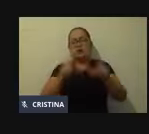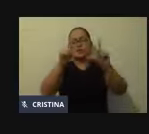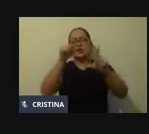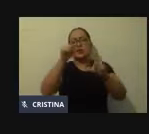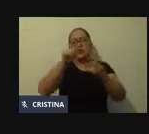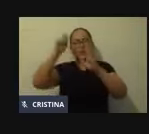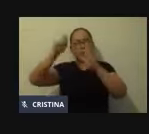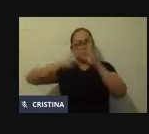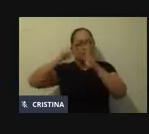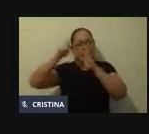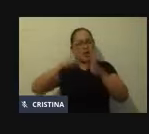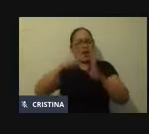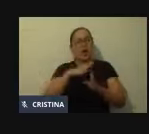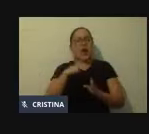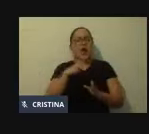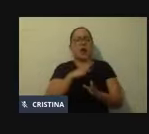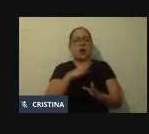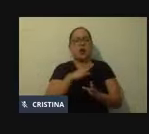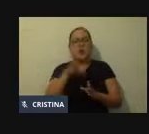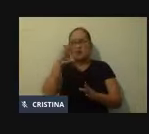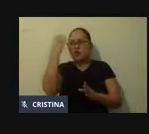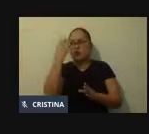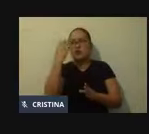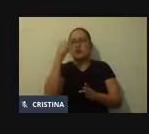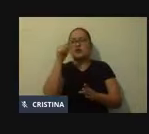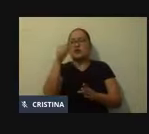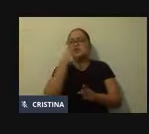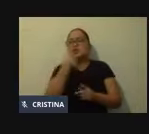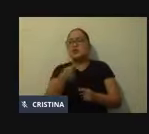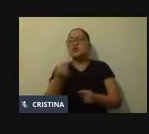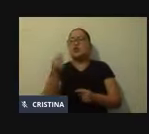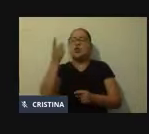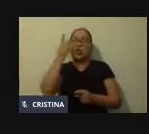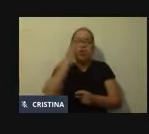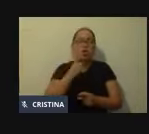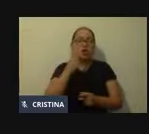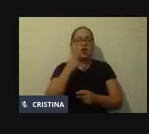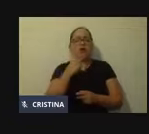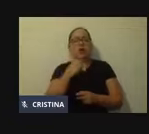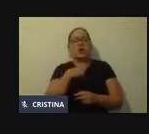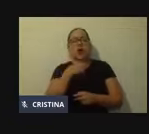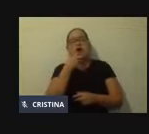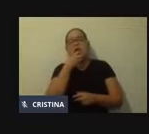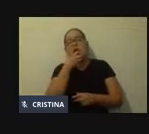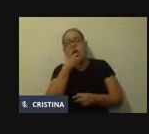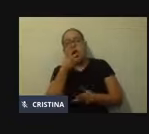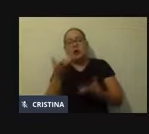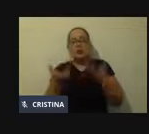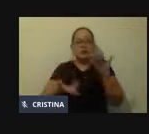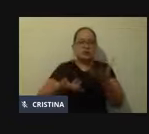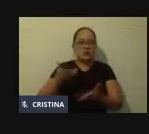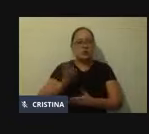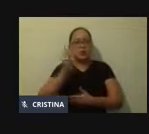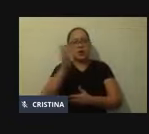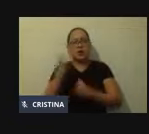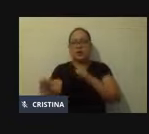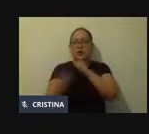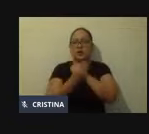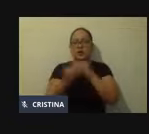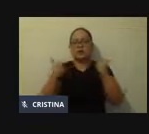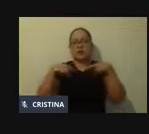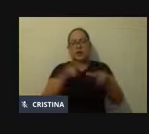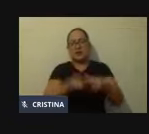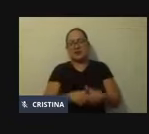se sacan fotos con la pantalla atrás, dormidos o bostezando, o así como haciendo como gestos de que están ignorando a su